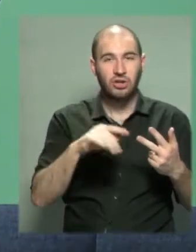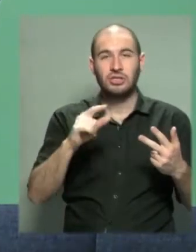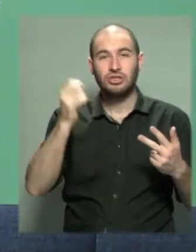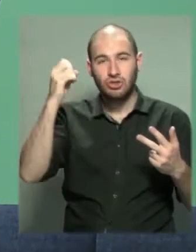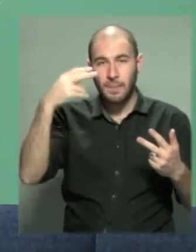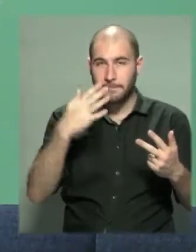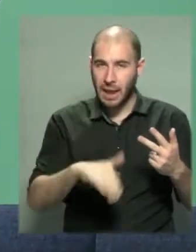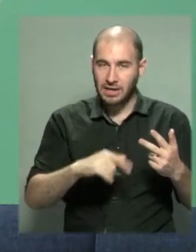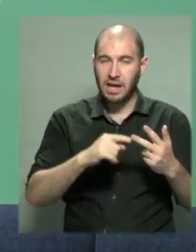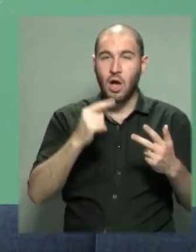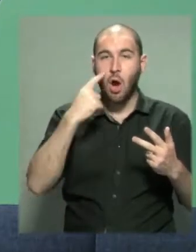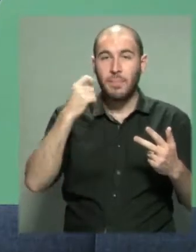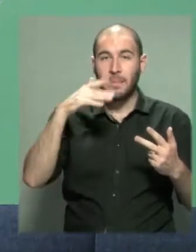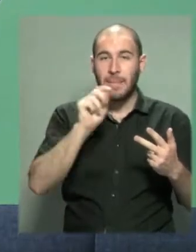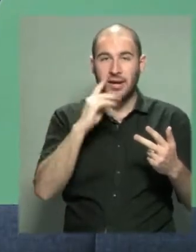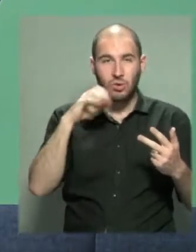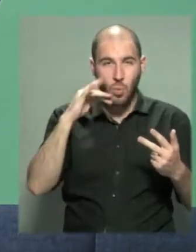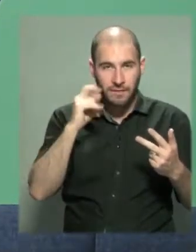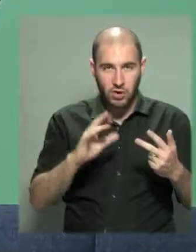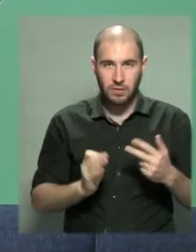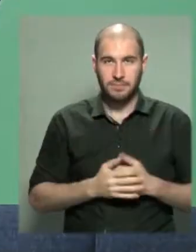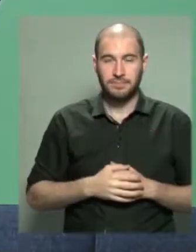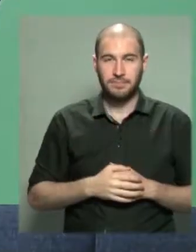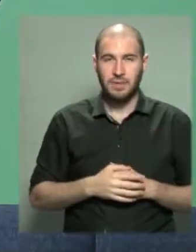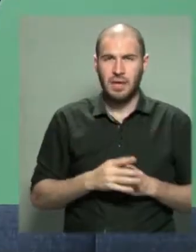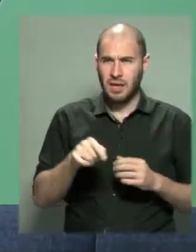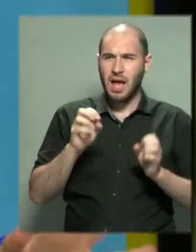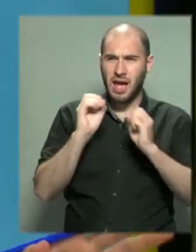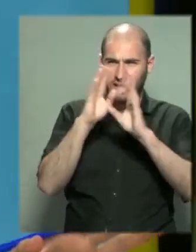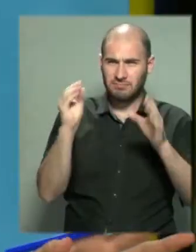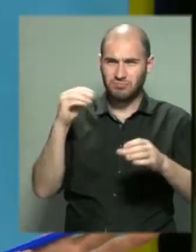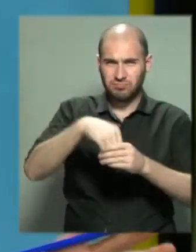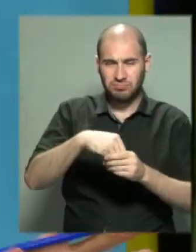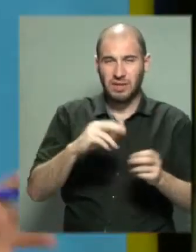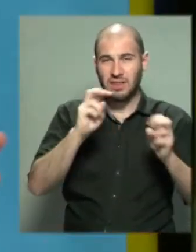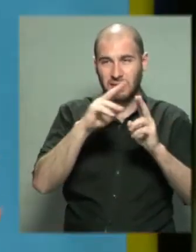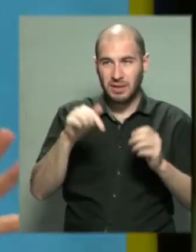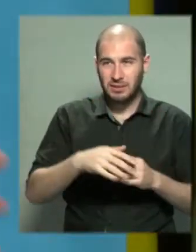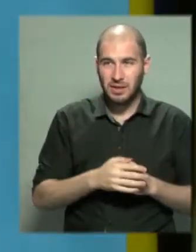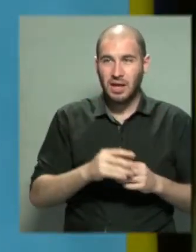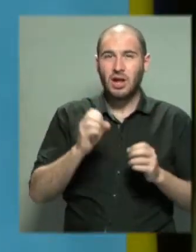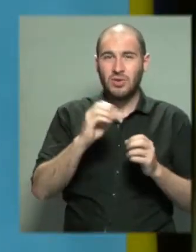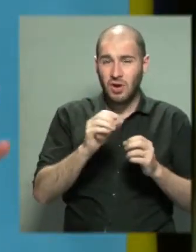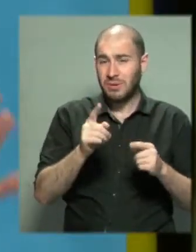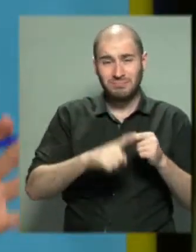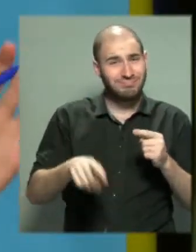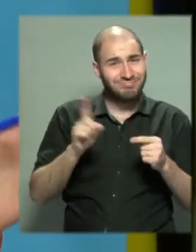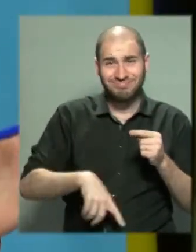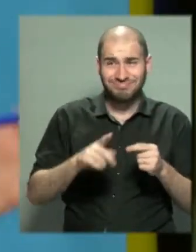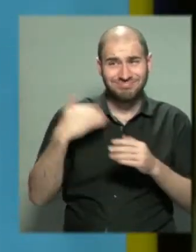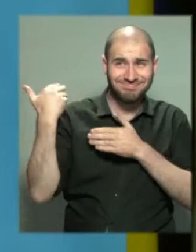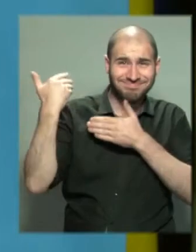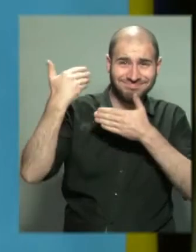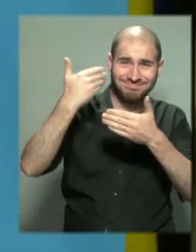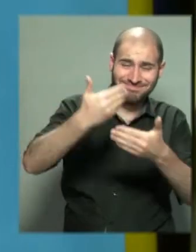Blanca con Luis Barrio Nuevo. ¿Puedo hacer una acotación con respecto a esto? Los nombres se repiten desde mucho tiempo